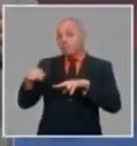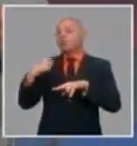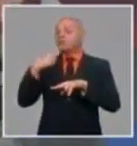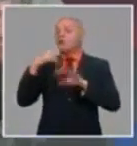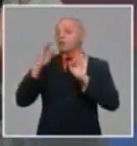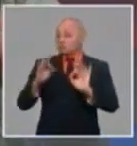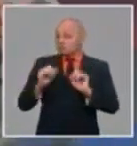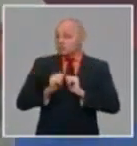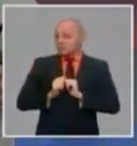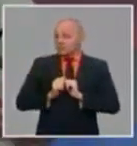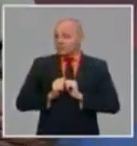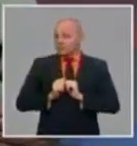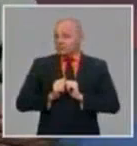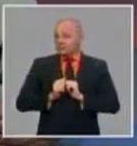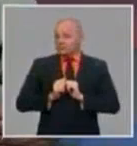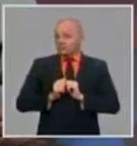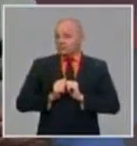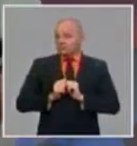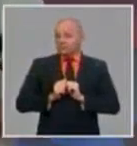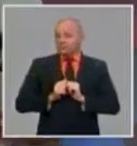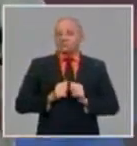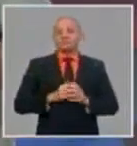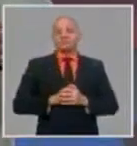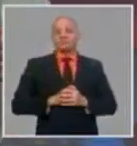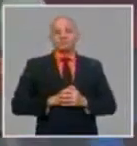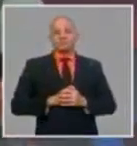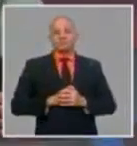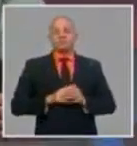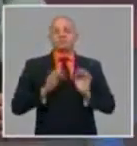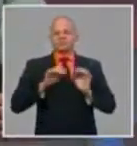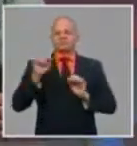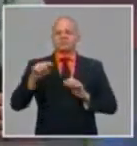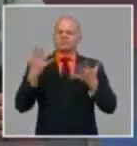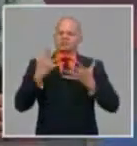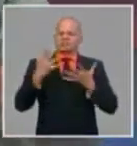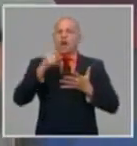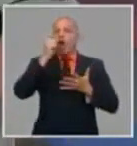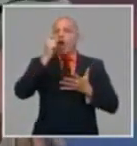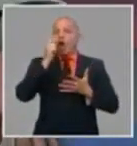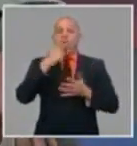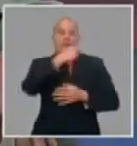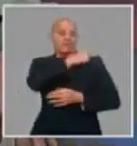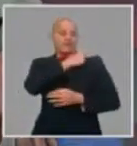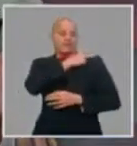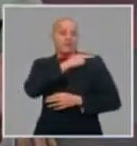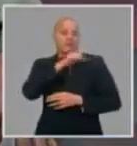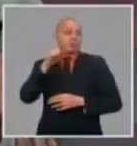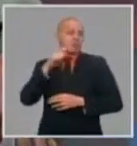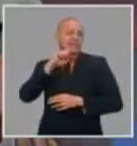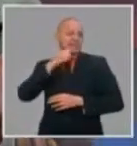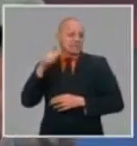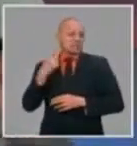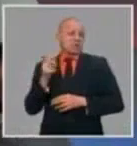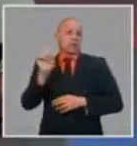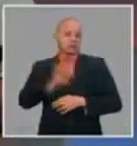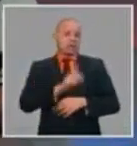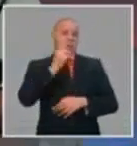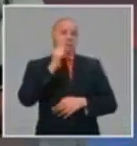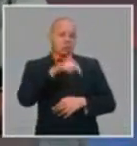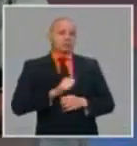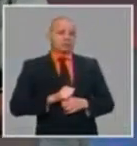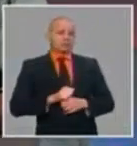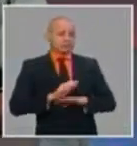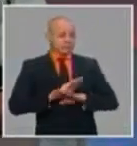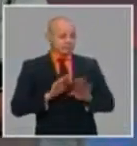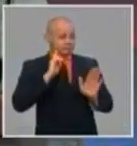certificar al Congreso que Cuba es libre y democrática? Que lo haría el interventor norteamericano. Y eso está vigente en la ley Helms-Burton. Hasta